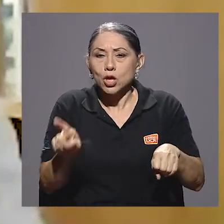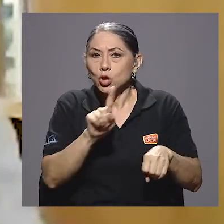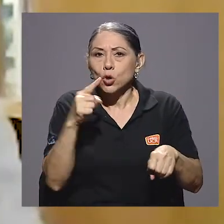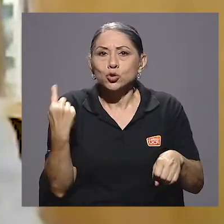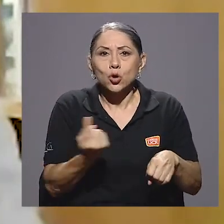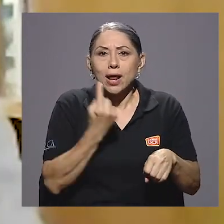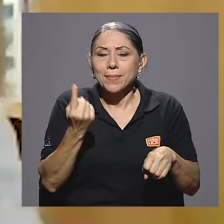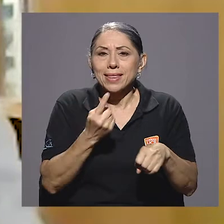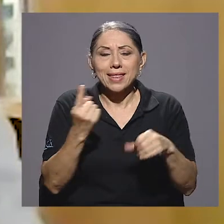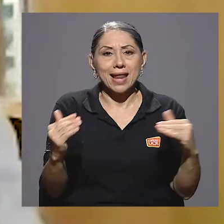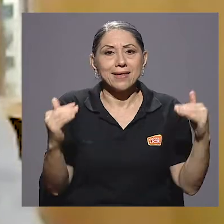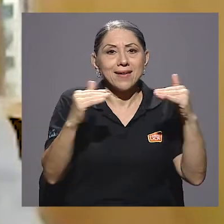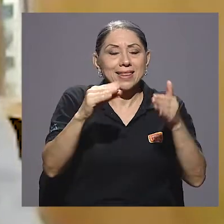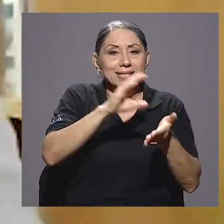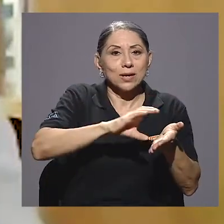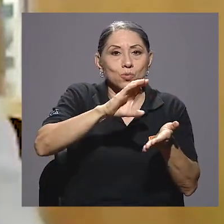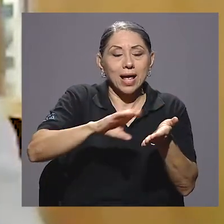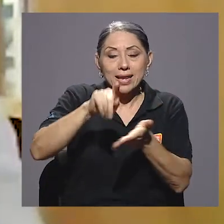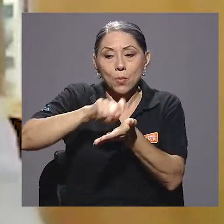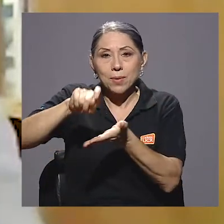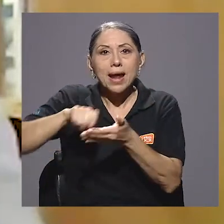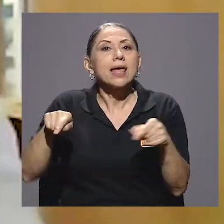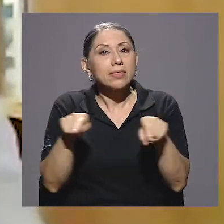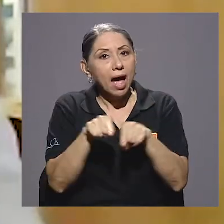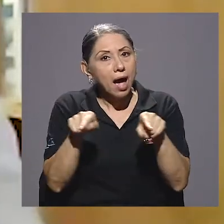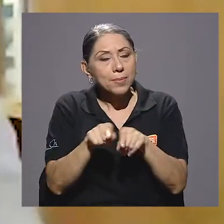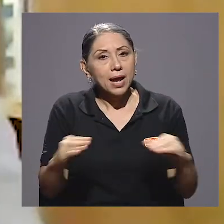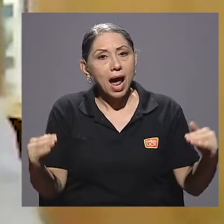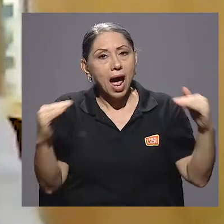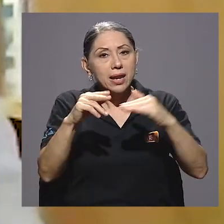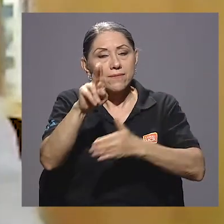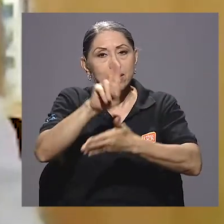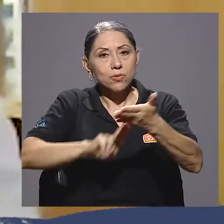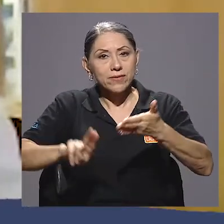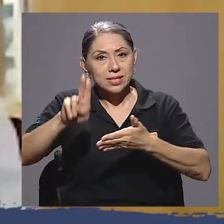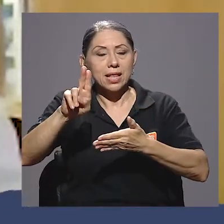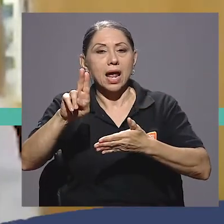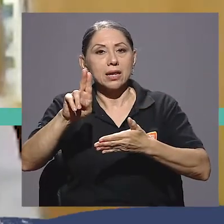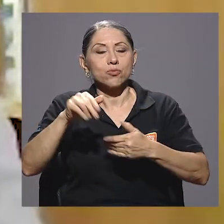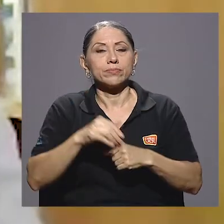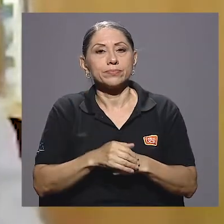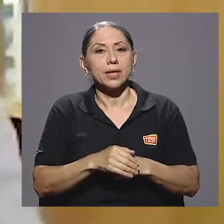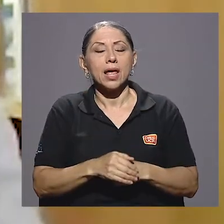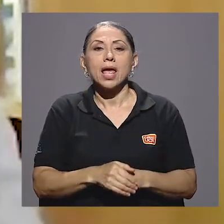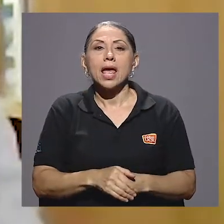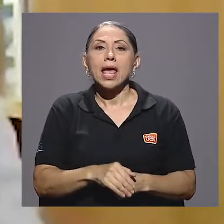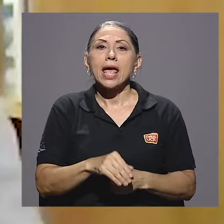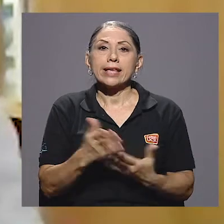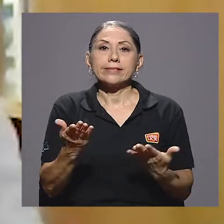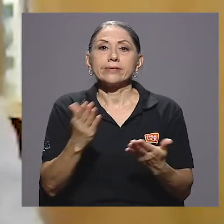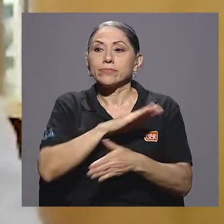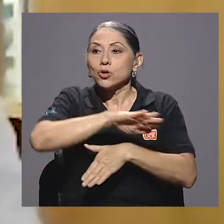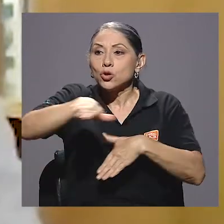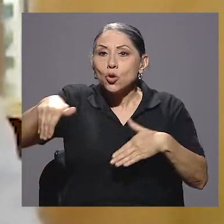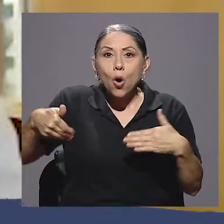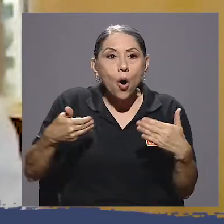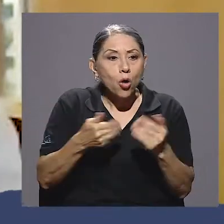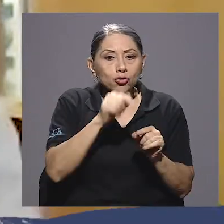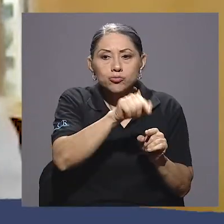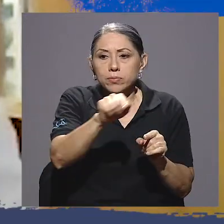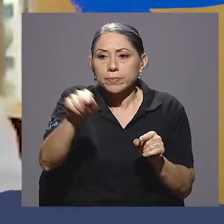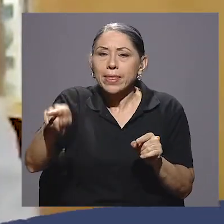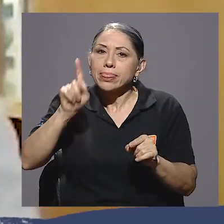solo a nivel de secundaria o primaria, sino también universitaria. Es una responsabilidad de todas